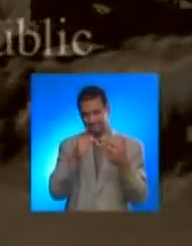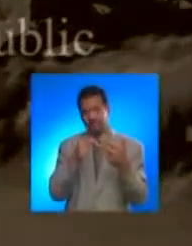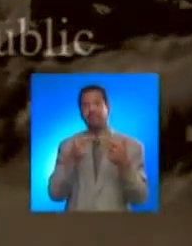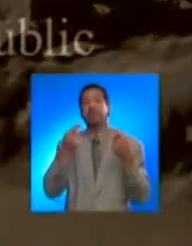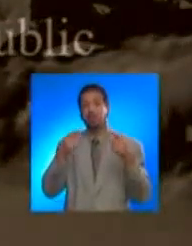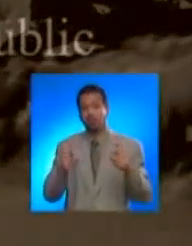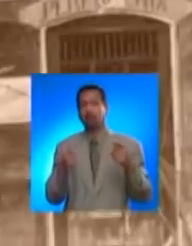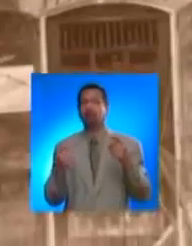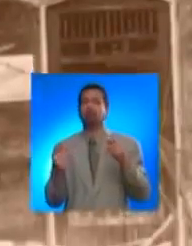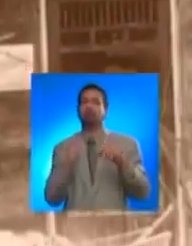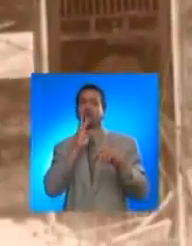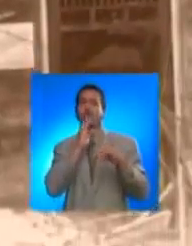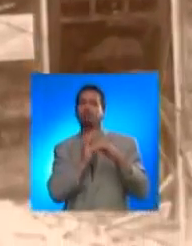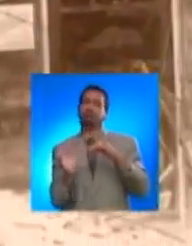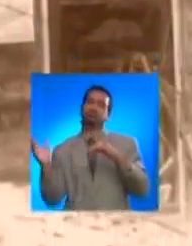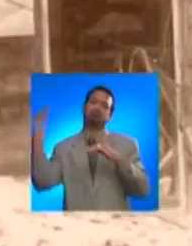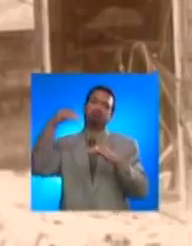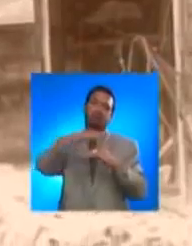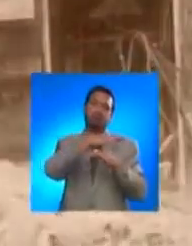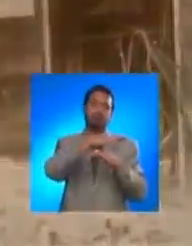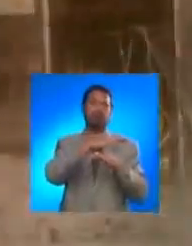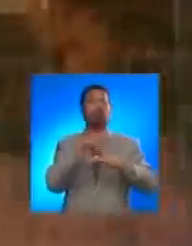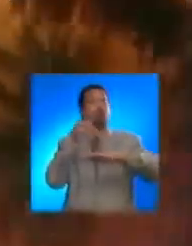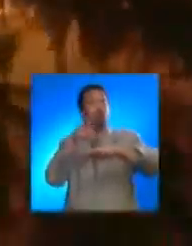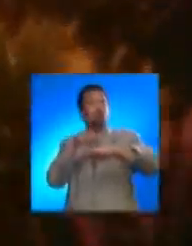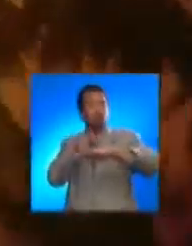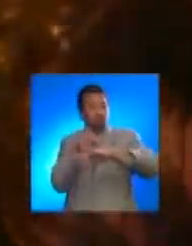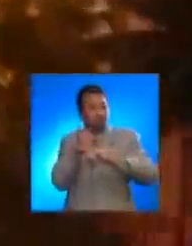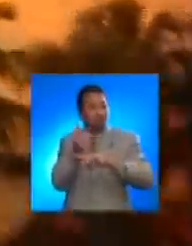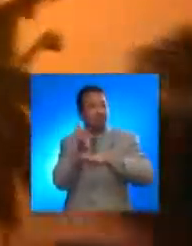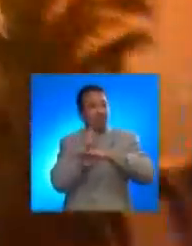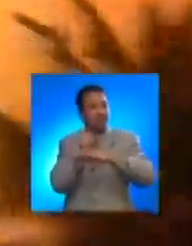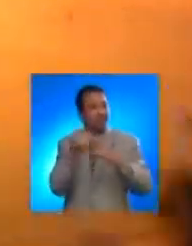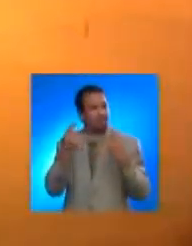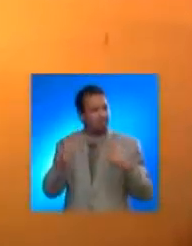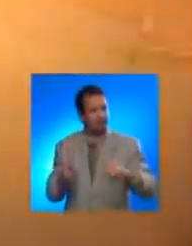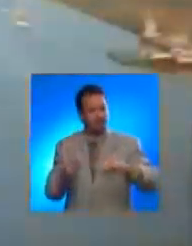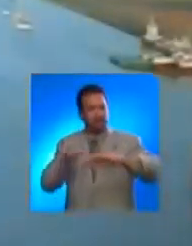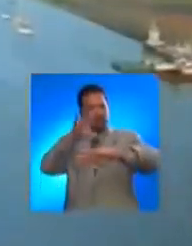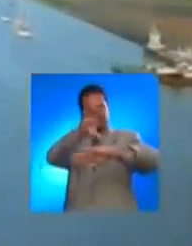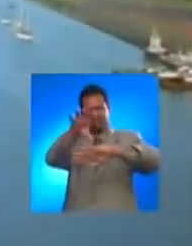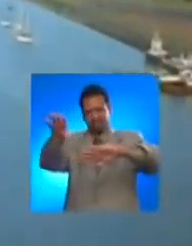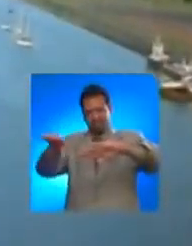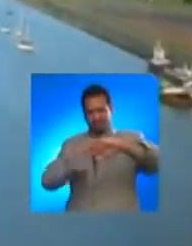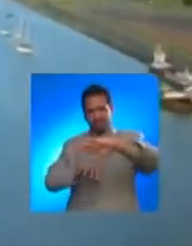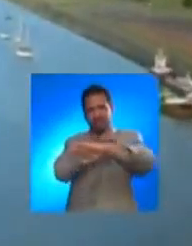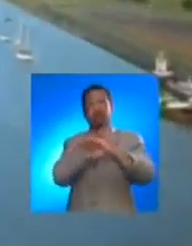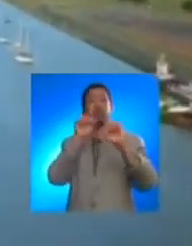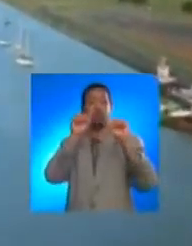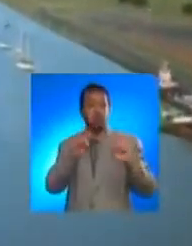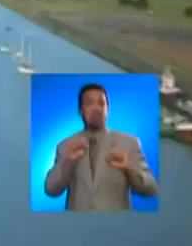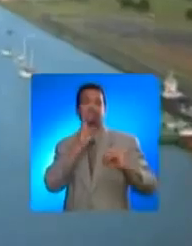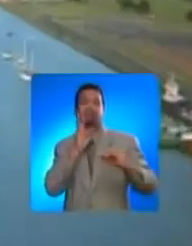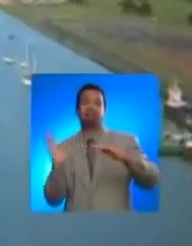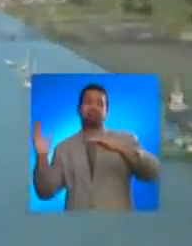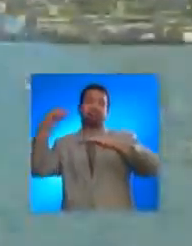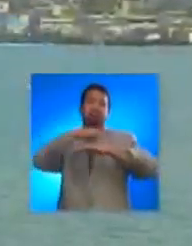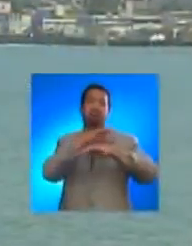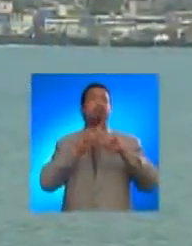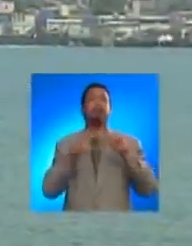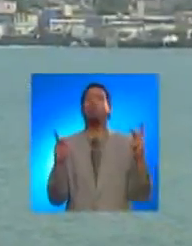se registran de 1 a 3 temblores. Desde tiempos coloniales, más de 610 temblores han sido reportados como